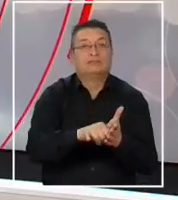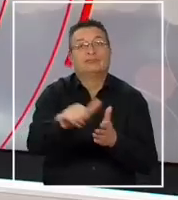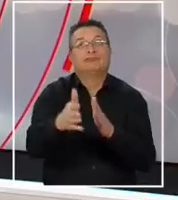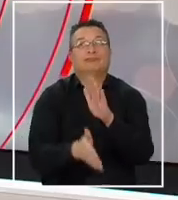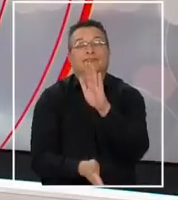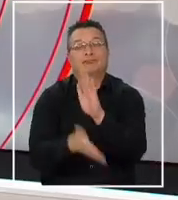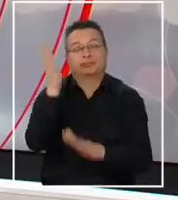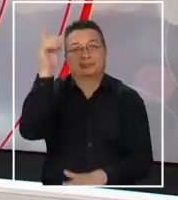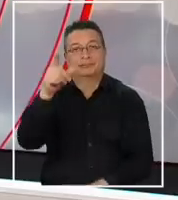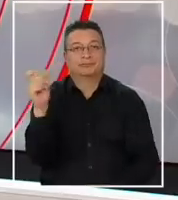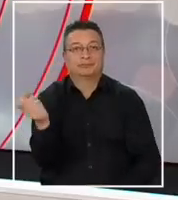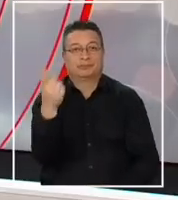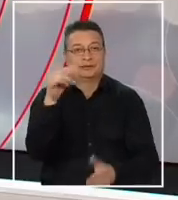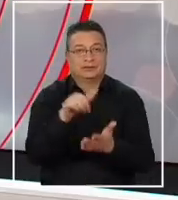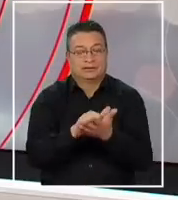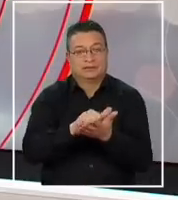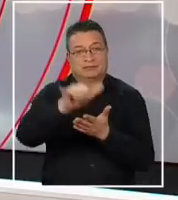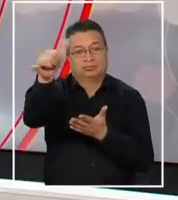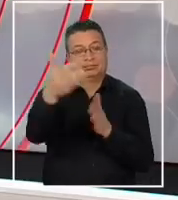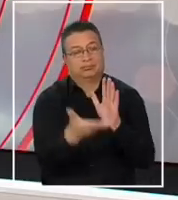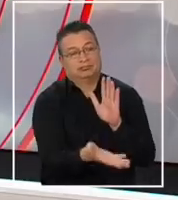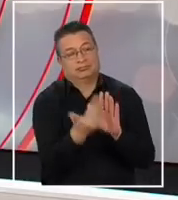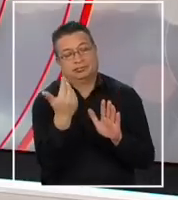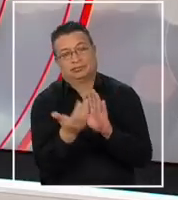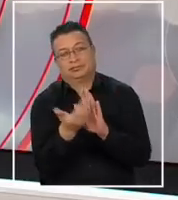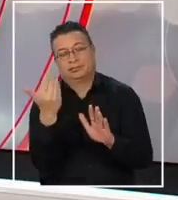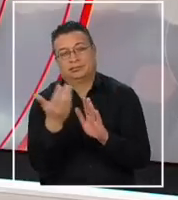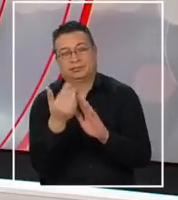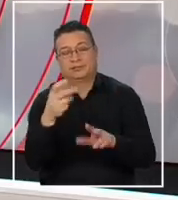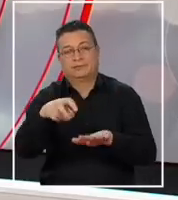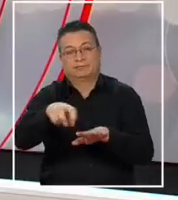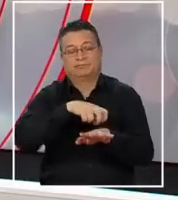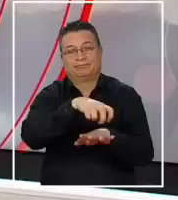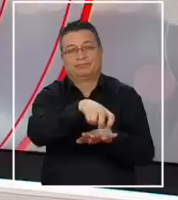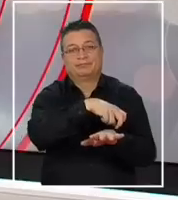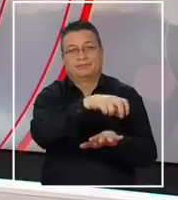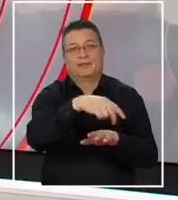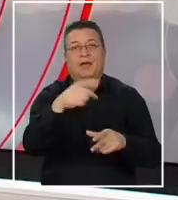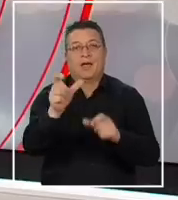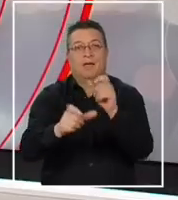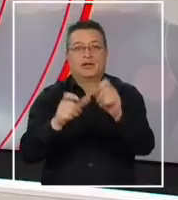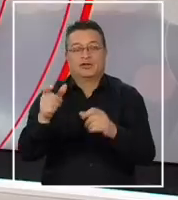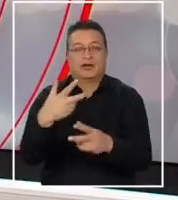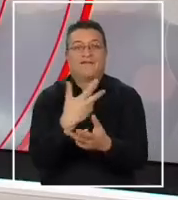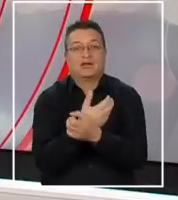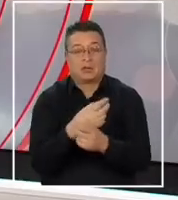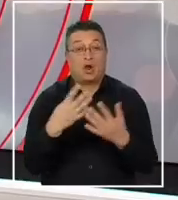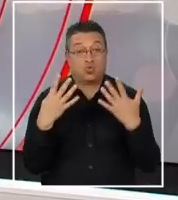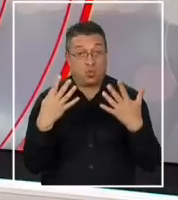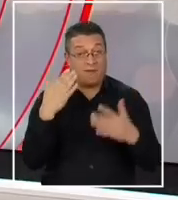primer avión saque, ¿cierto?, y evacúe a esos migrantes que llevan algunos